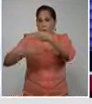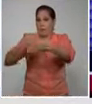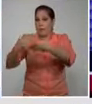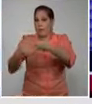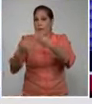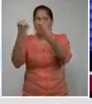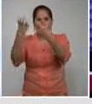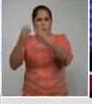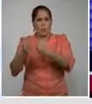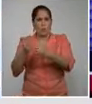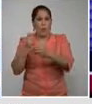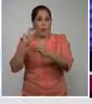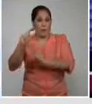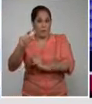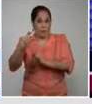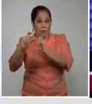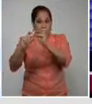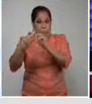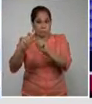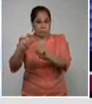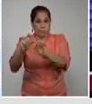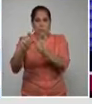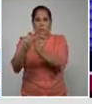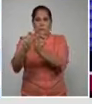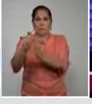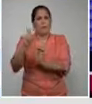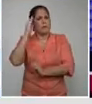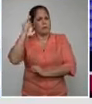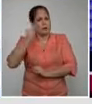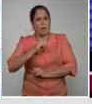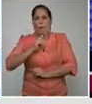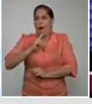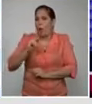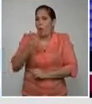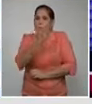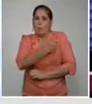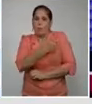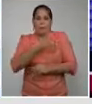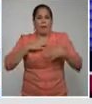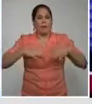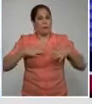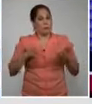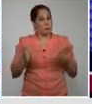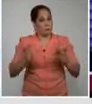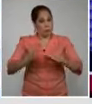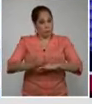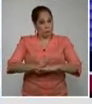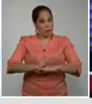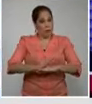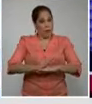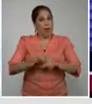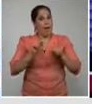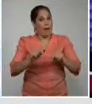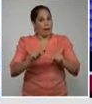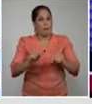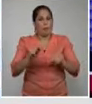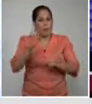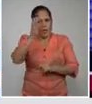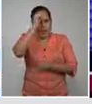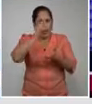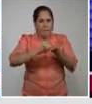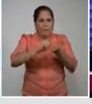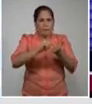codificación. Ahí estamos muchas personas que ya hace muchos meses que no descansamos para que todo funcione. Además están las inspecciones que